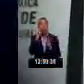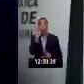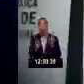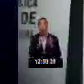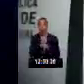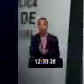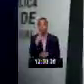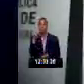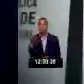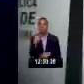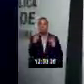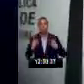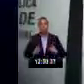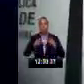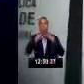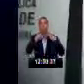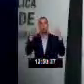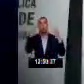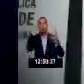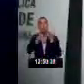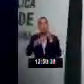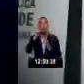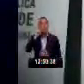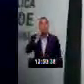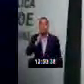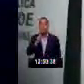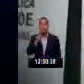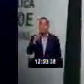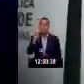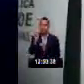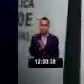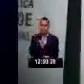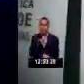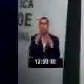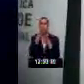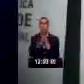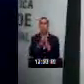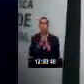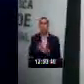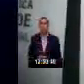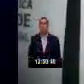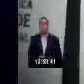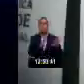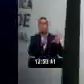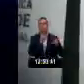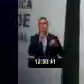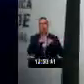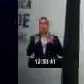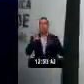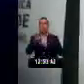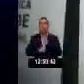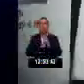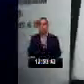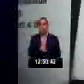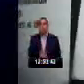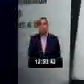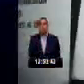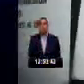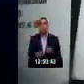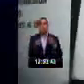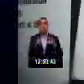discapacidad, para obligarlas a exhibir su cuerpo con fines de naturaleza sexual, será sancionada con pena privativa de libertad de 7 a 10